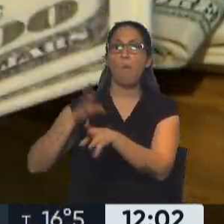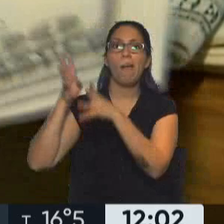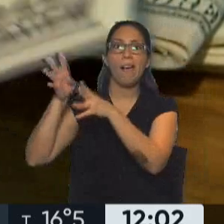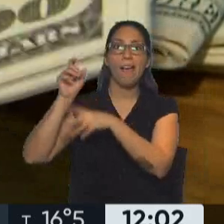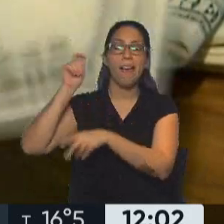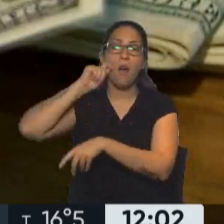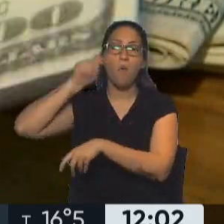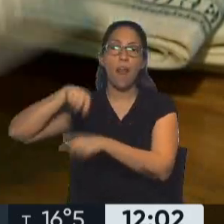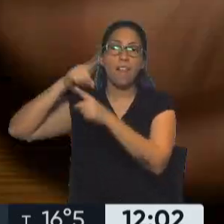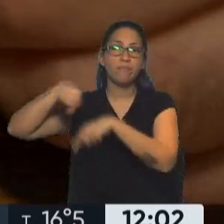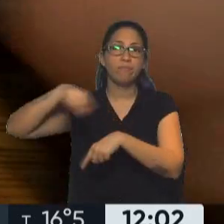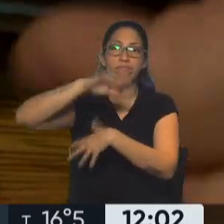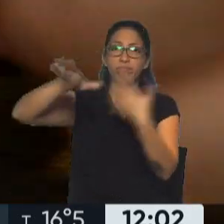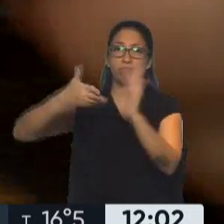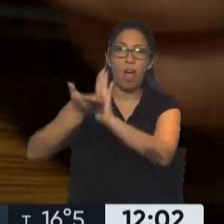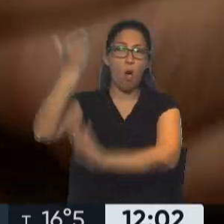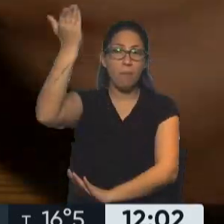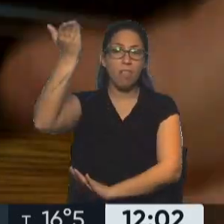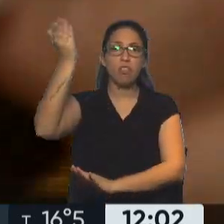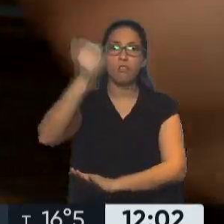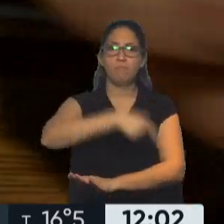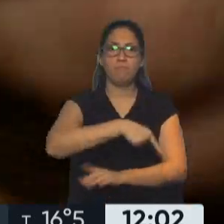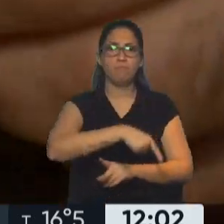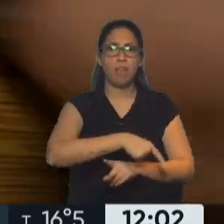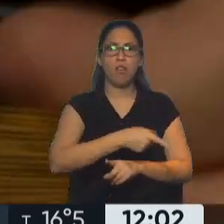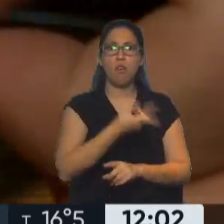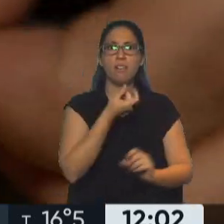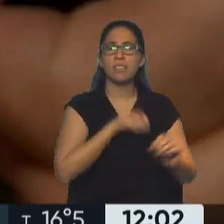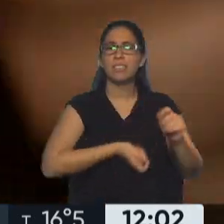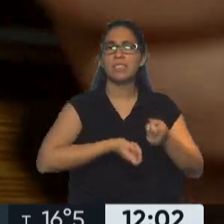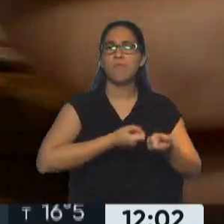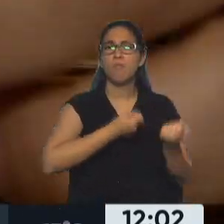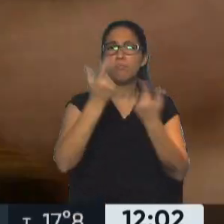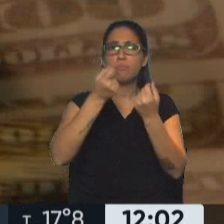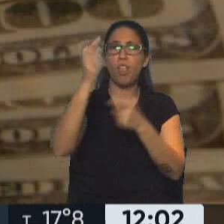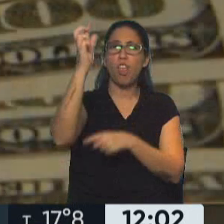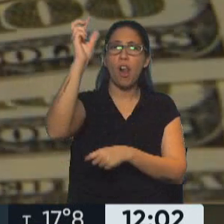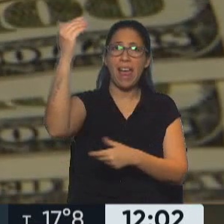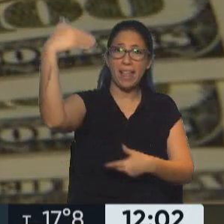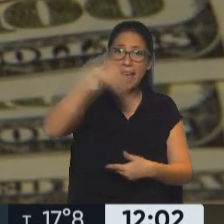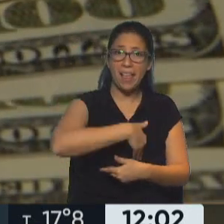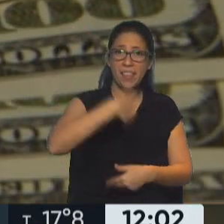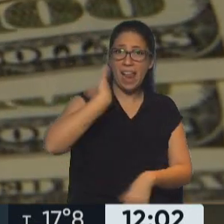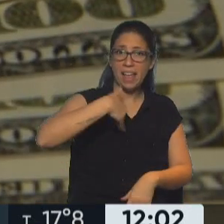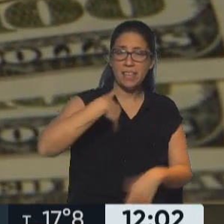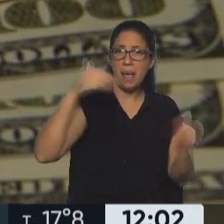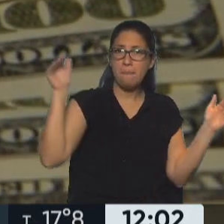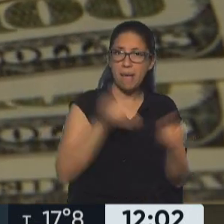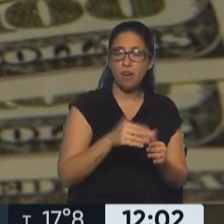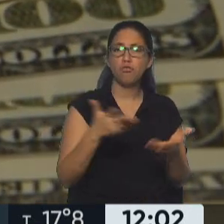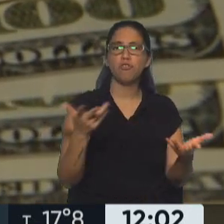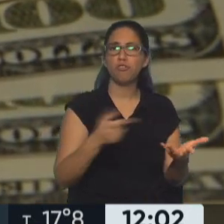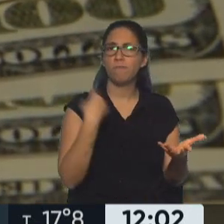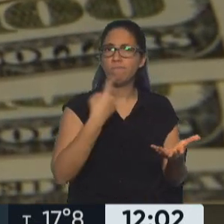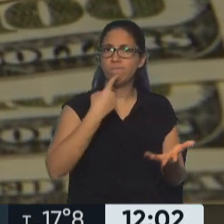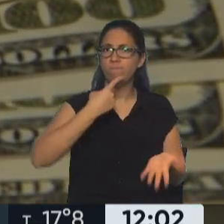Ucrania y del otro lado hay una menor liquidación de exportaciones, un menor ingreso de dólares al mercado cambiario. Para atender esa situación venimos